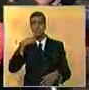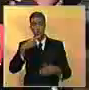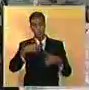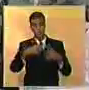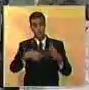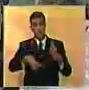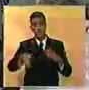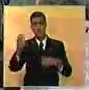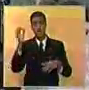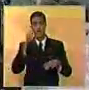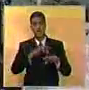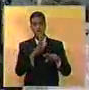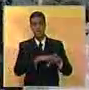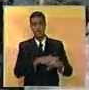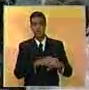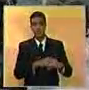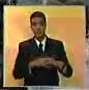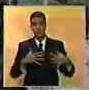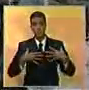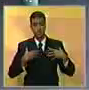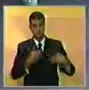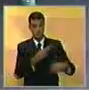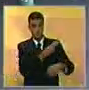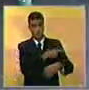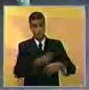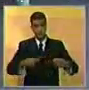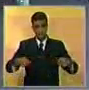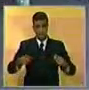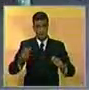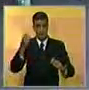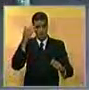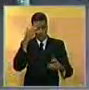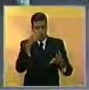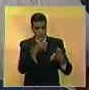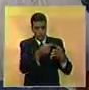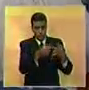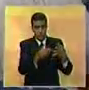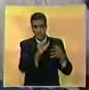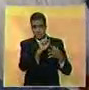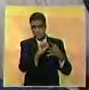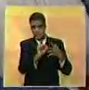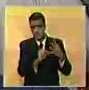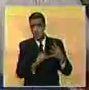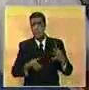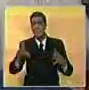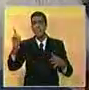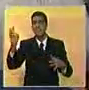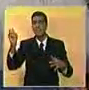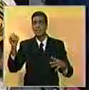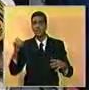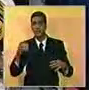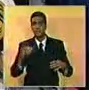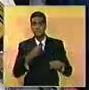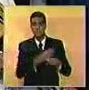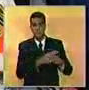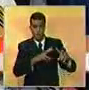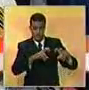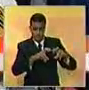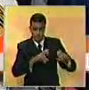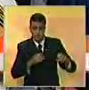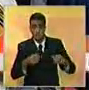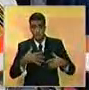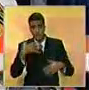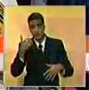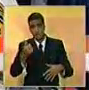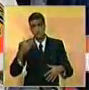sospechosos de dengue. A diario los centros de salud atienden pacientes con síntomas de dengue, que luego de varios análisis son confirmados. Las personas comienzan